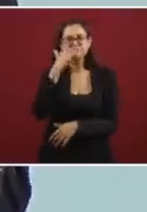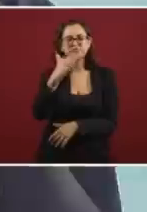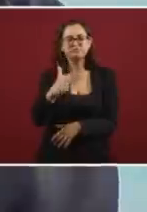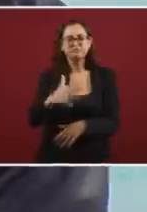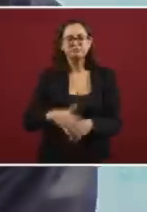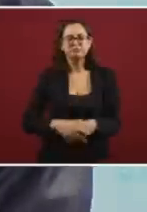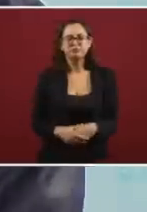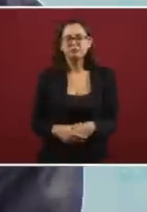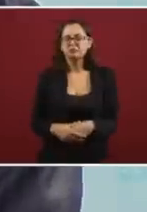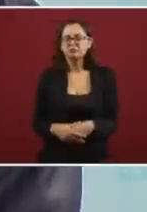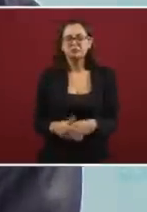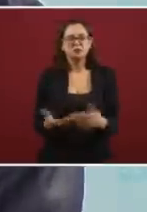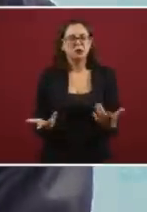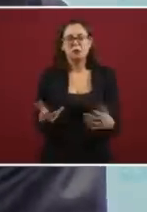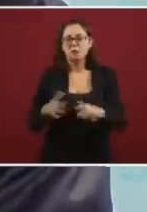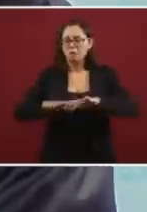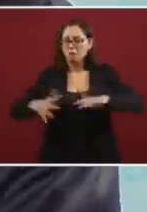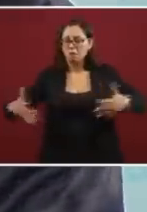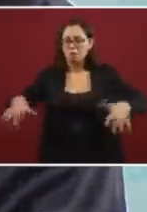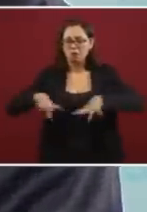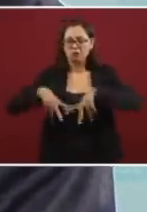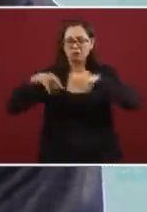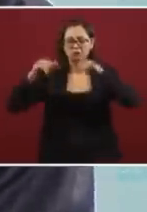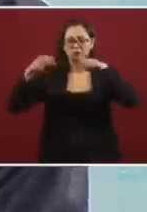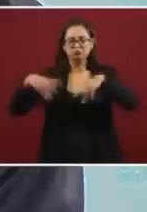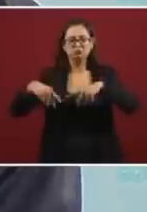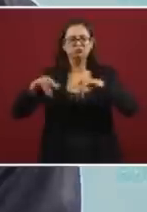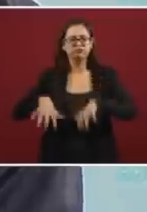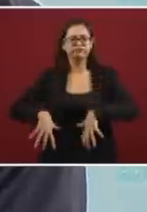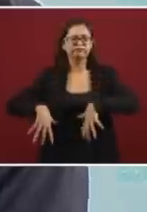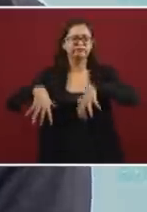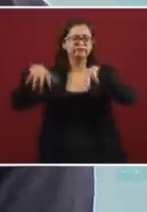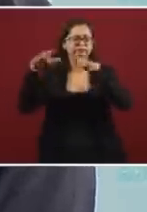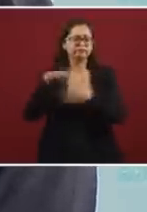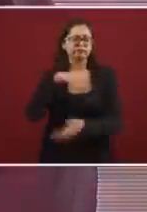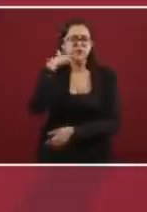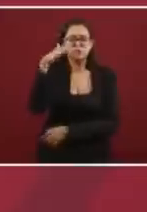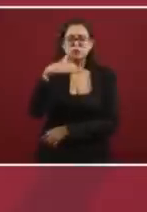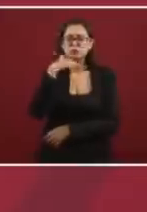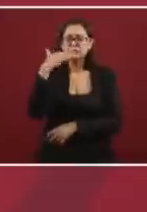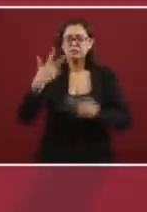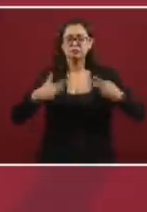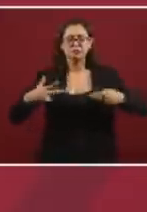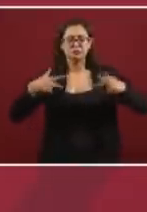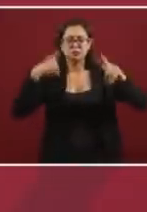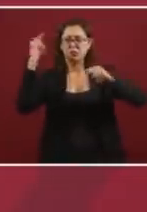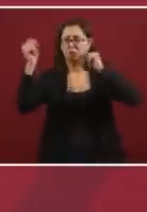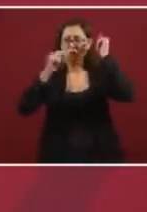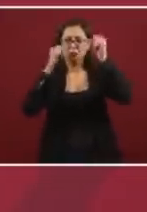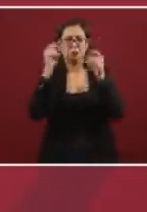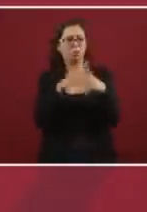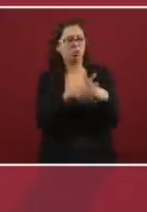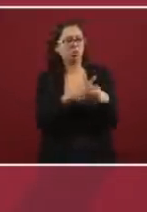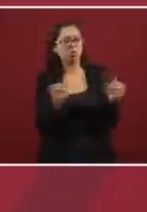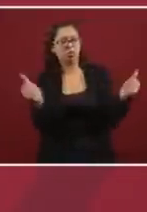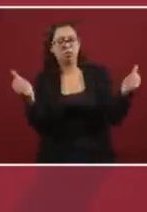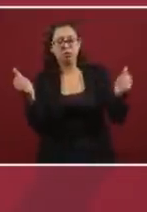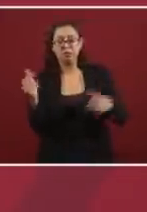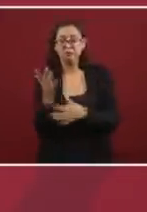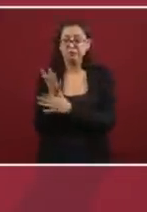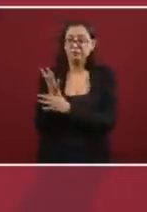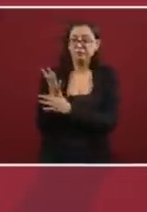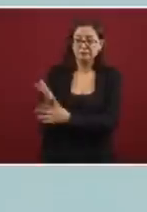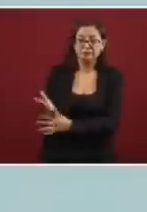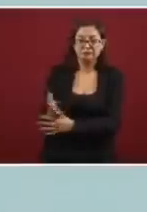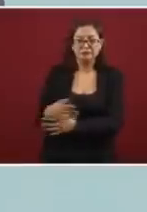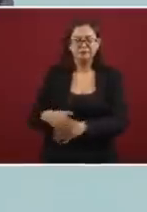playas y que si va a ahuyentar el turismo dije en su momento que